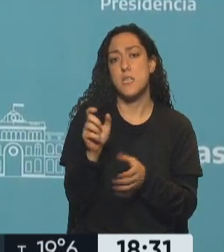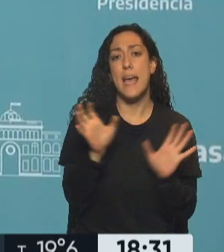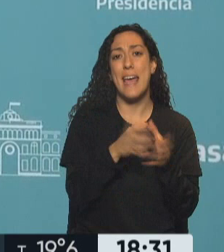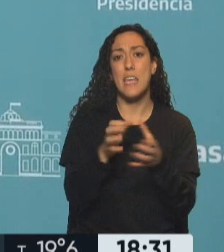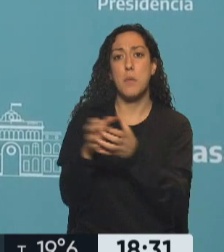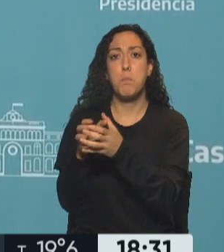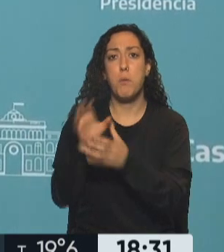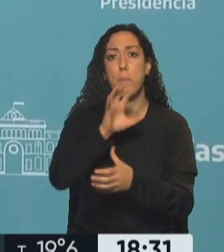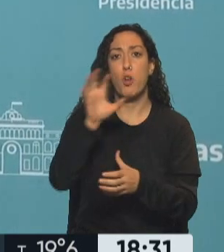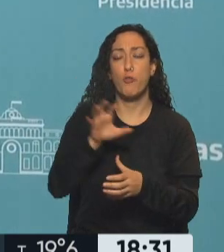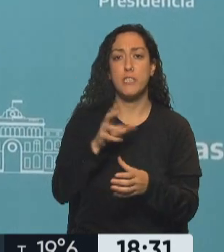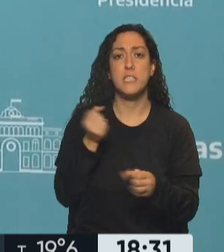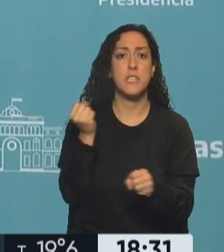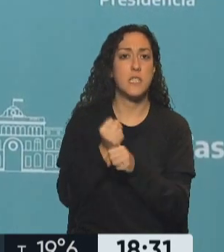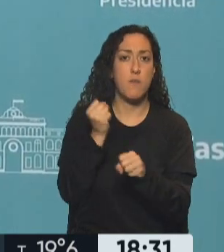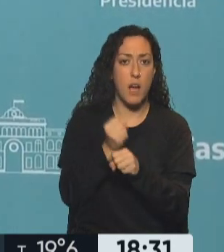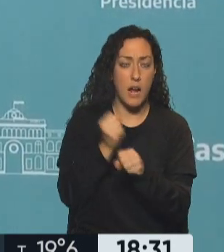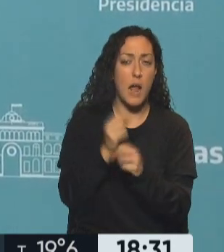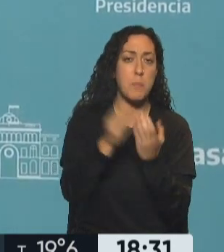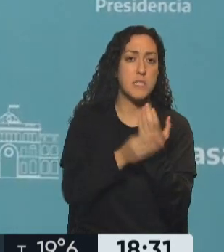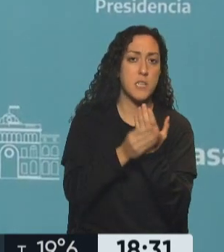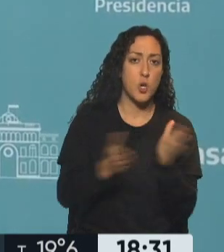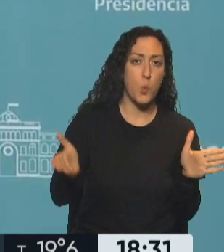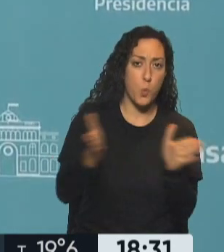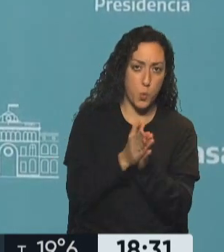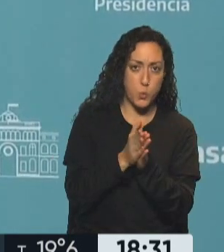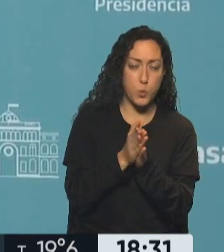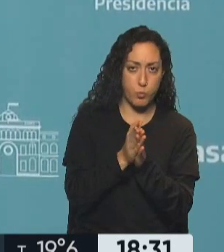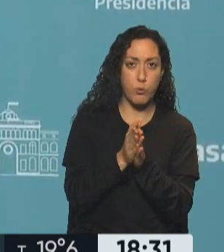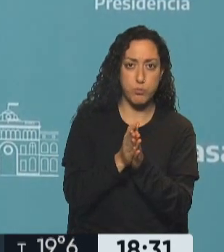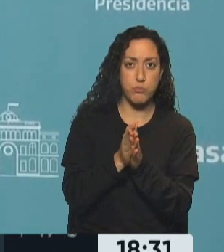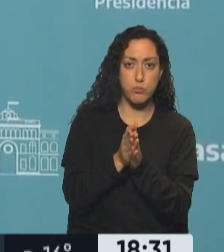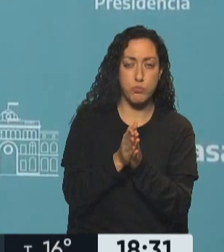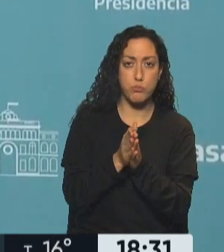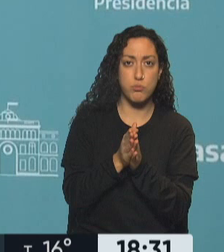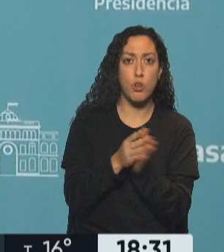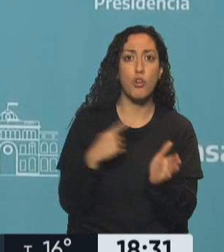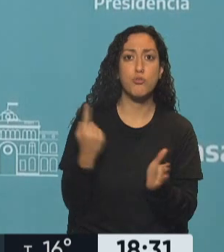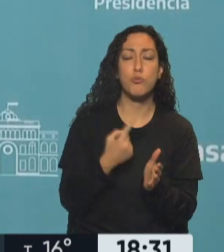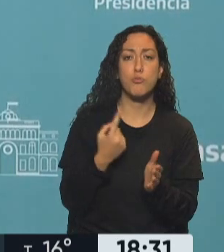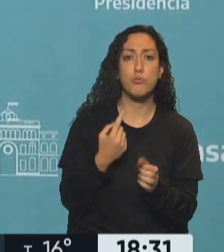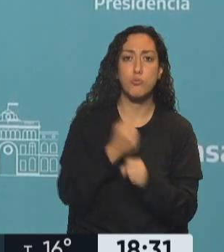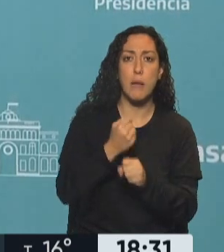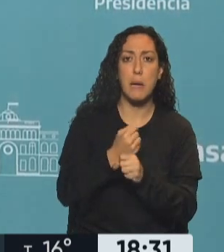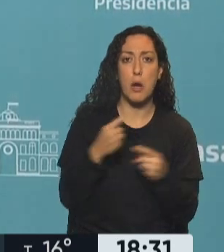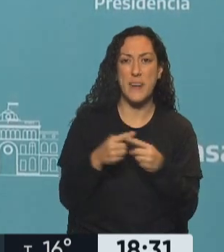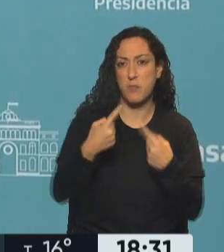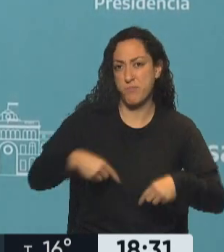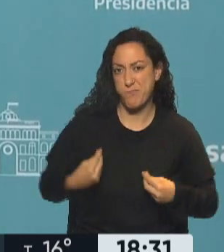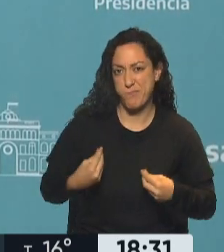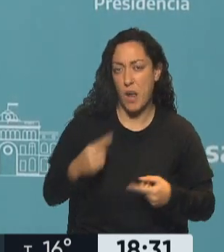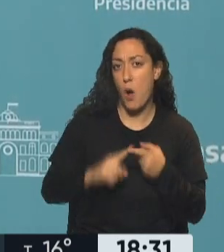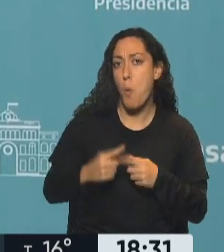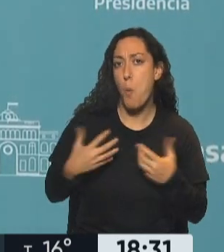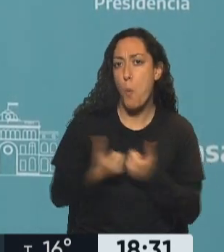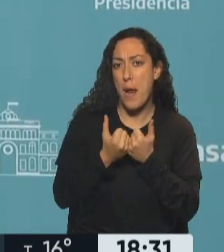de la provincia y los del ministerio, detrás de llegar a un acuerdo con el fallo de